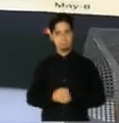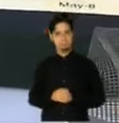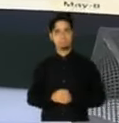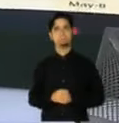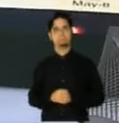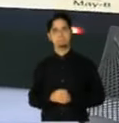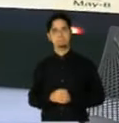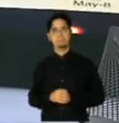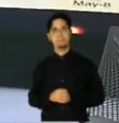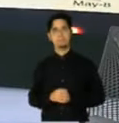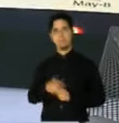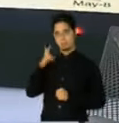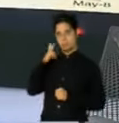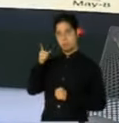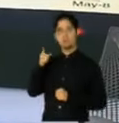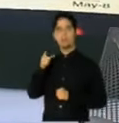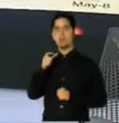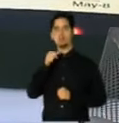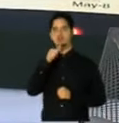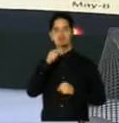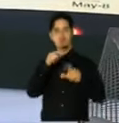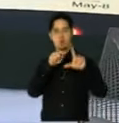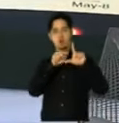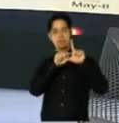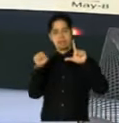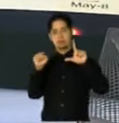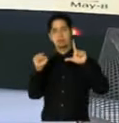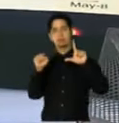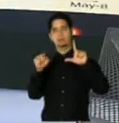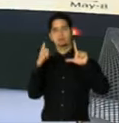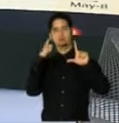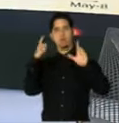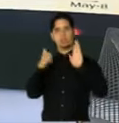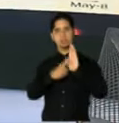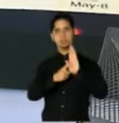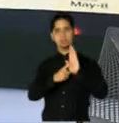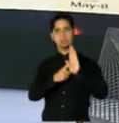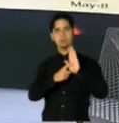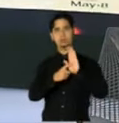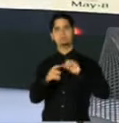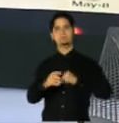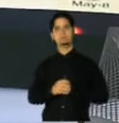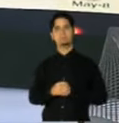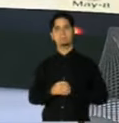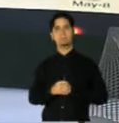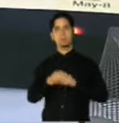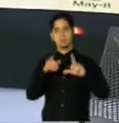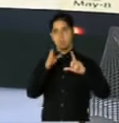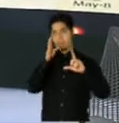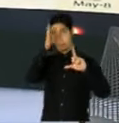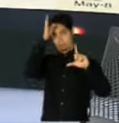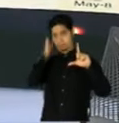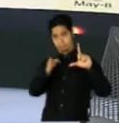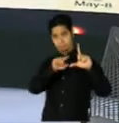la gráfica que nos dice, es un modelo no lineal. Hasta aquí tienen los casos que son los casos reales de